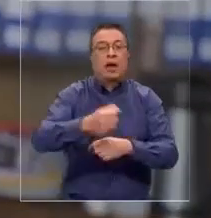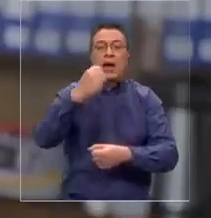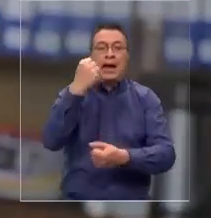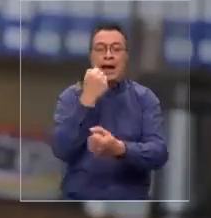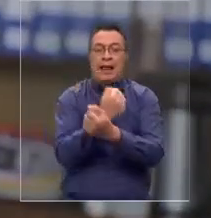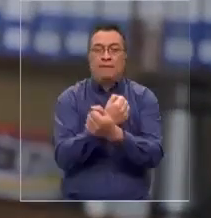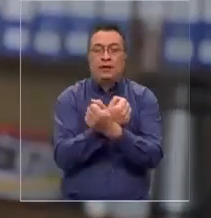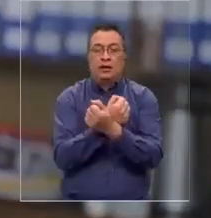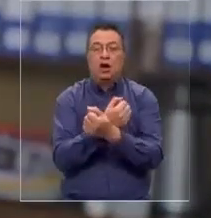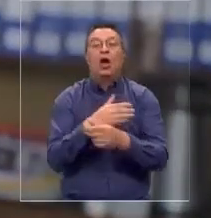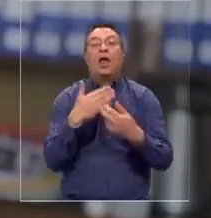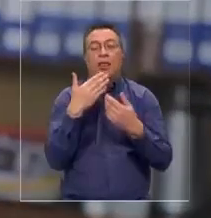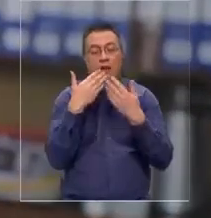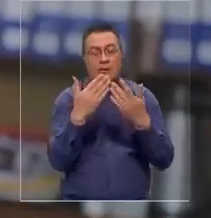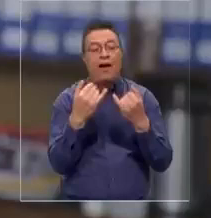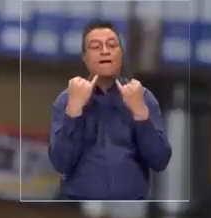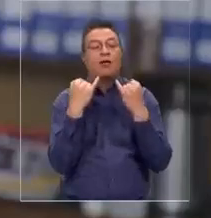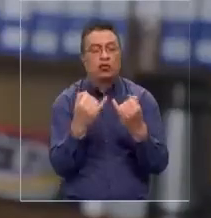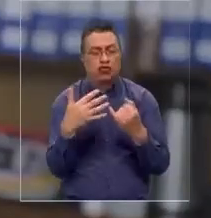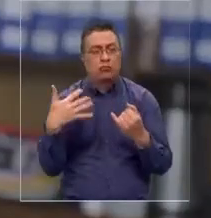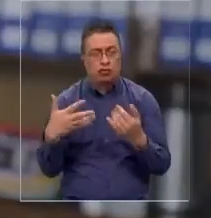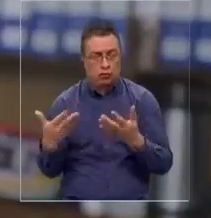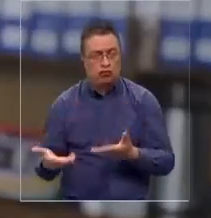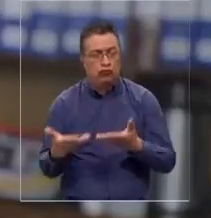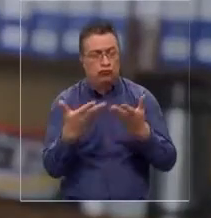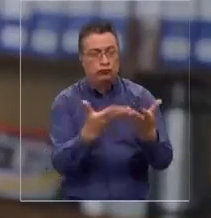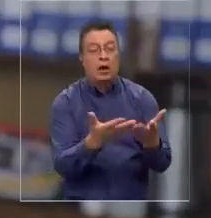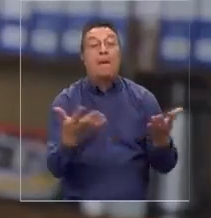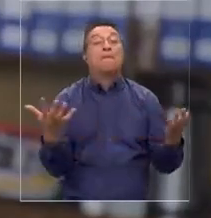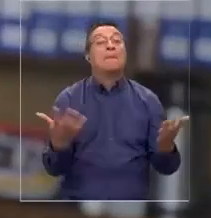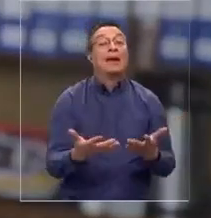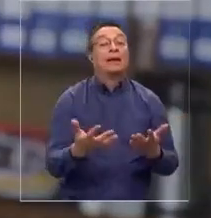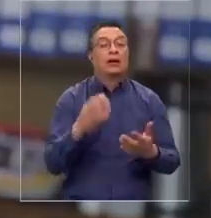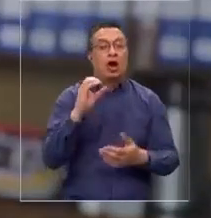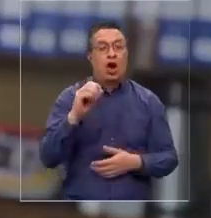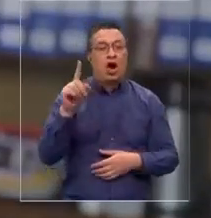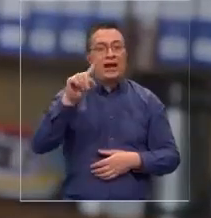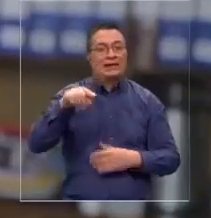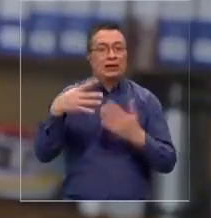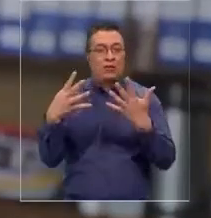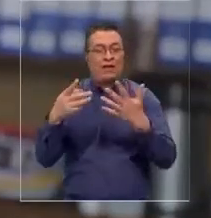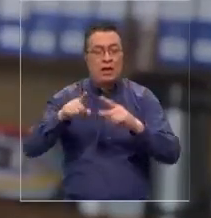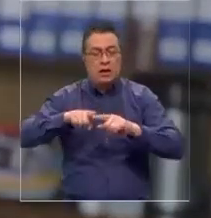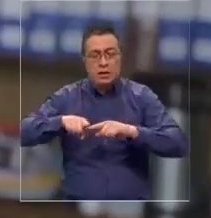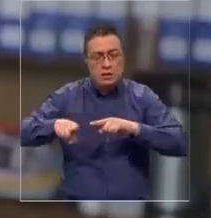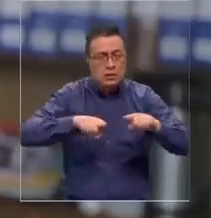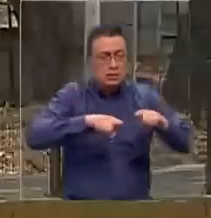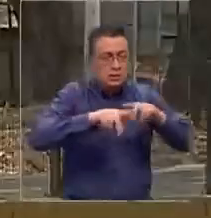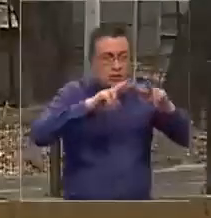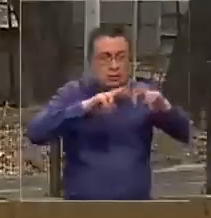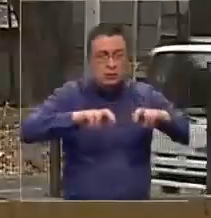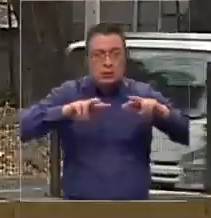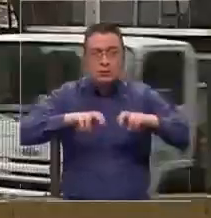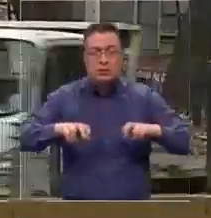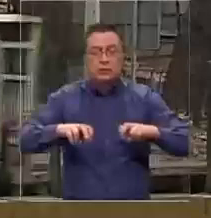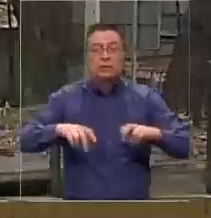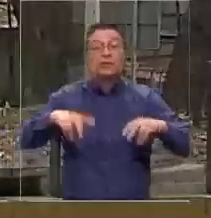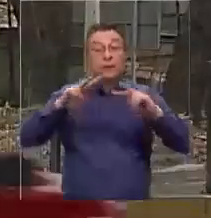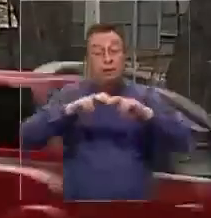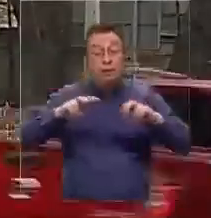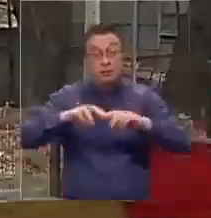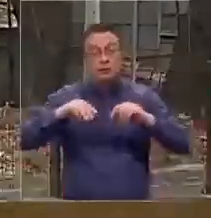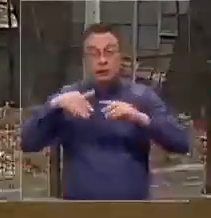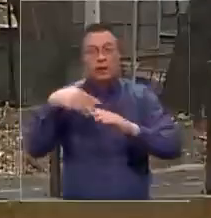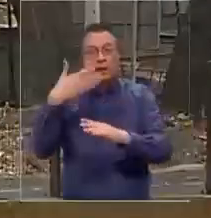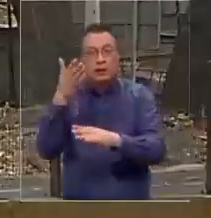Carabineros, entregando además información relevante a fin de que el OS9 realizara una investigación. Investigación que los